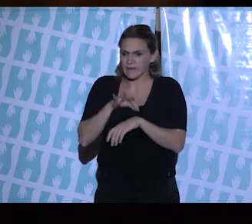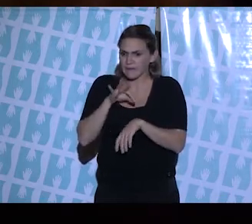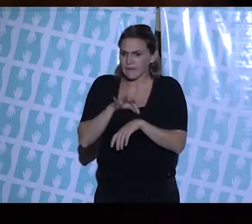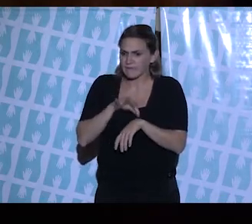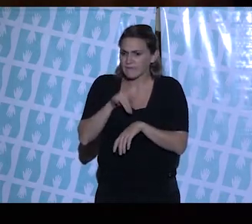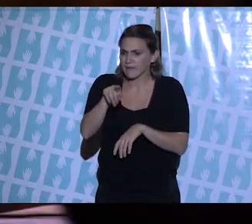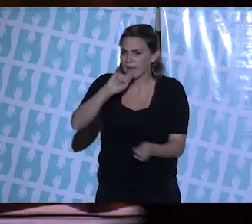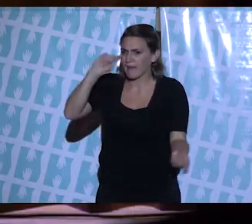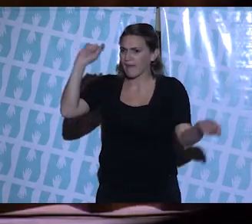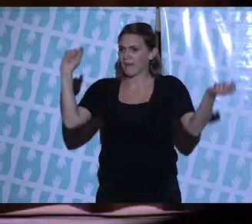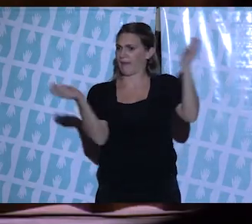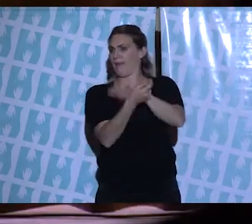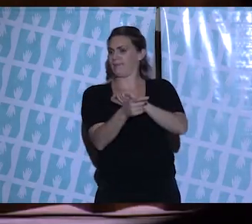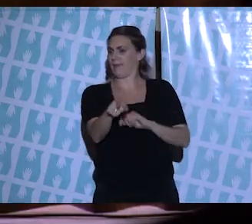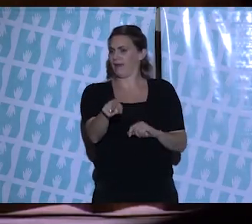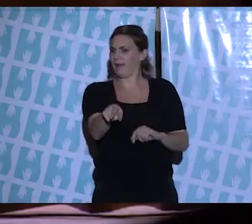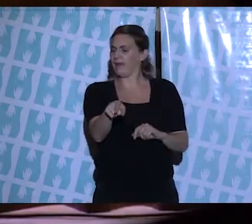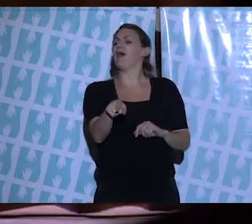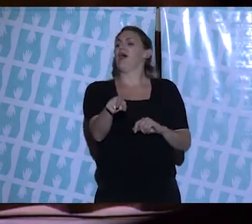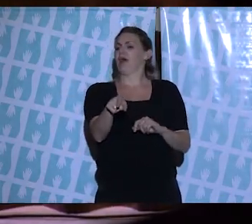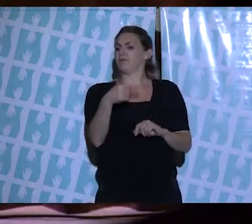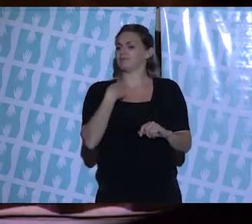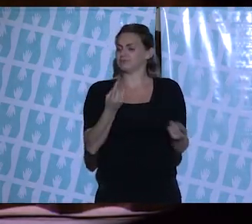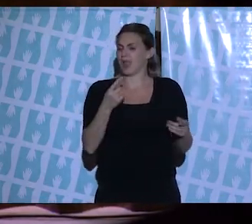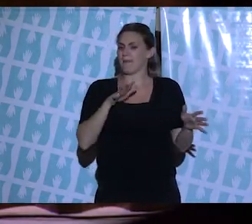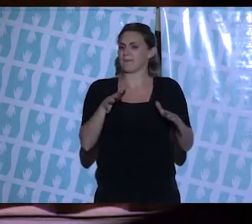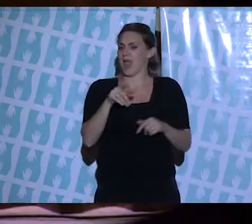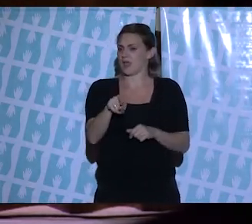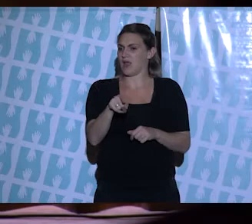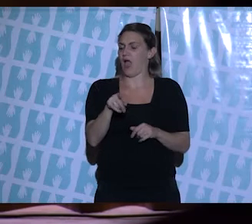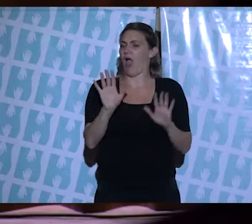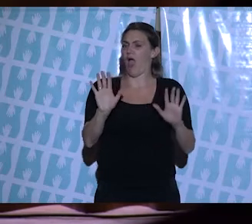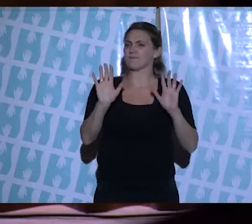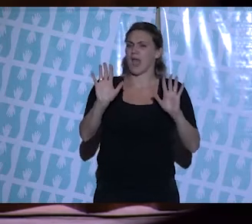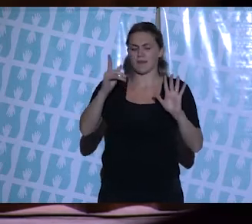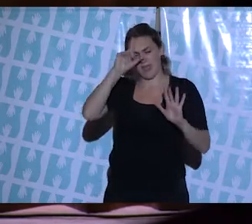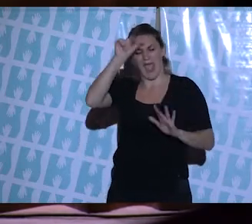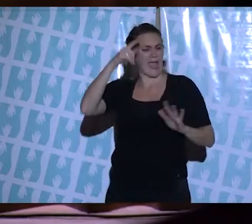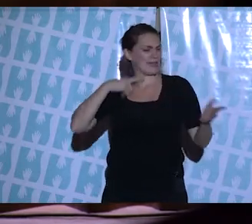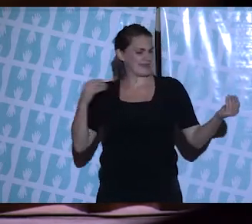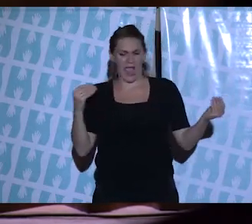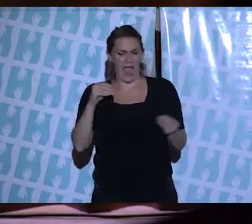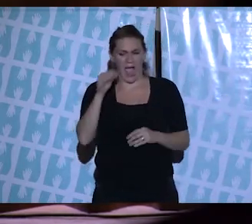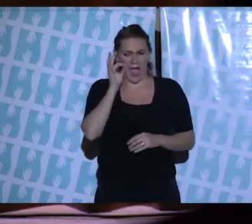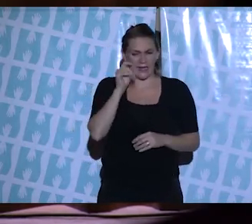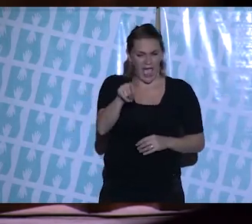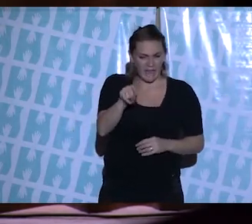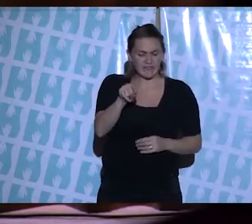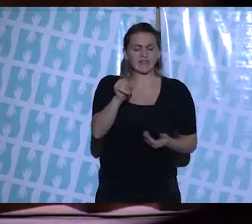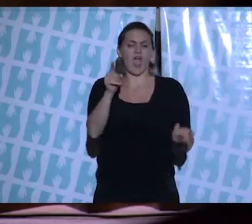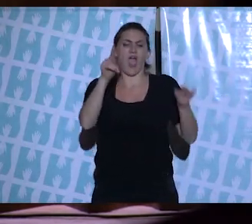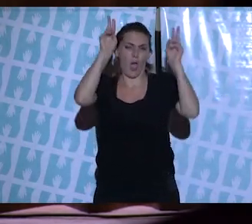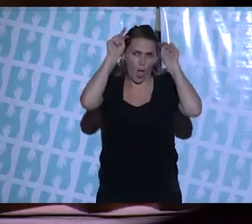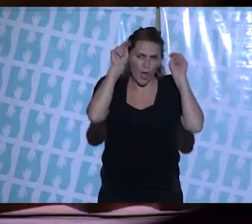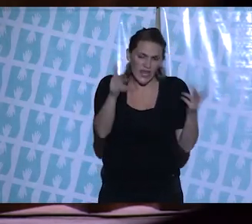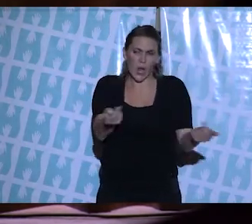Entonces a alguien sagazmente se le ocurrió, ¿por qué no le damos algo a estas ratitas, o a conejos,